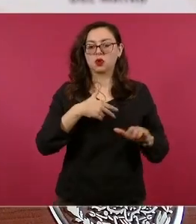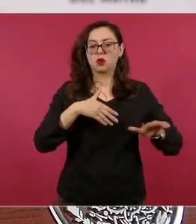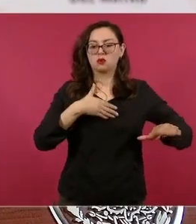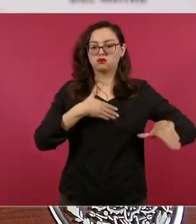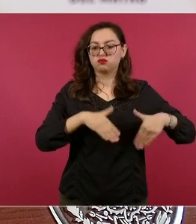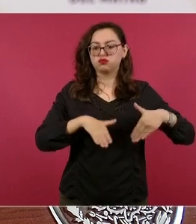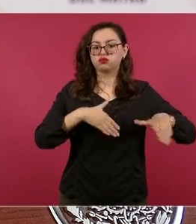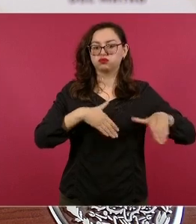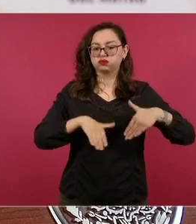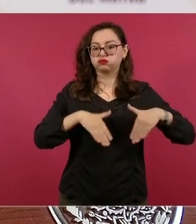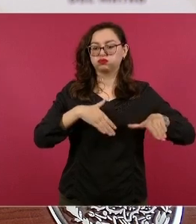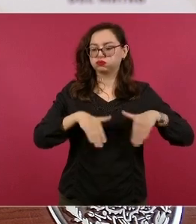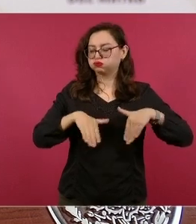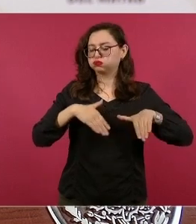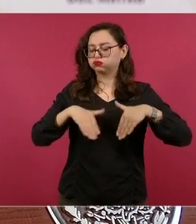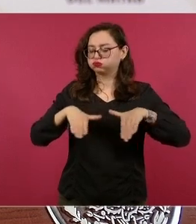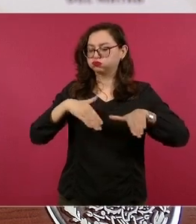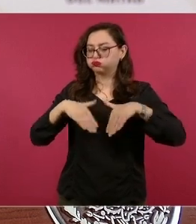vivía en San Miguel Teotongo,